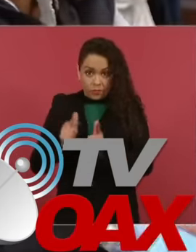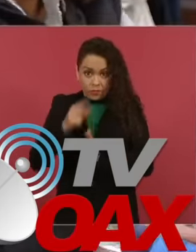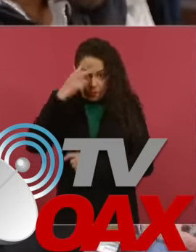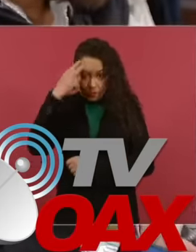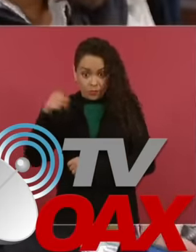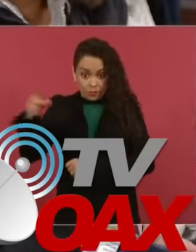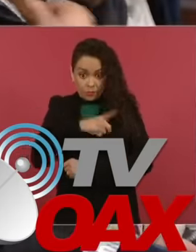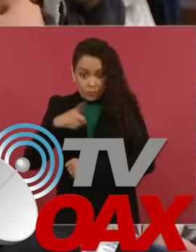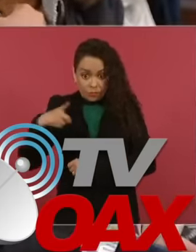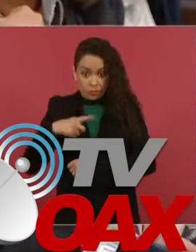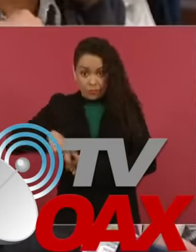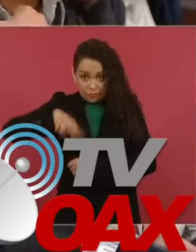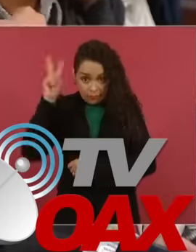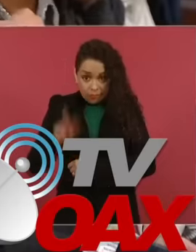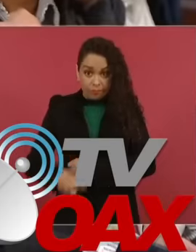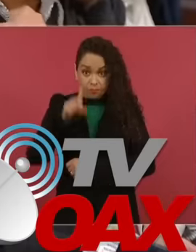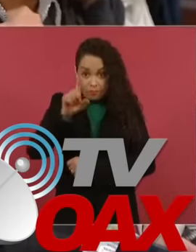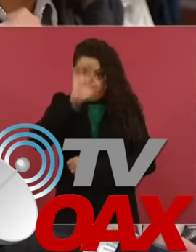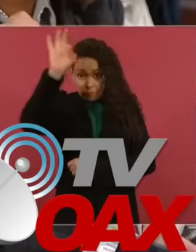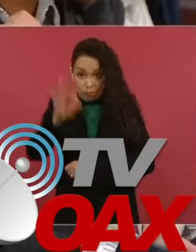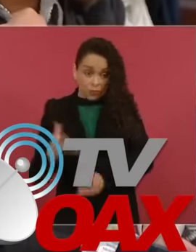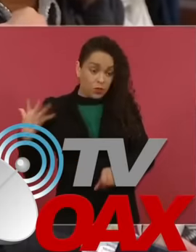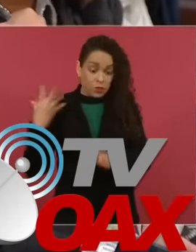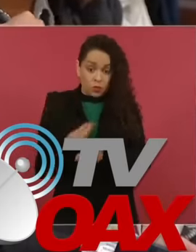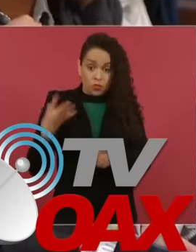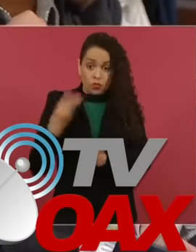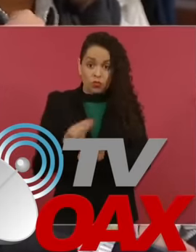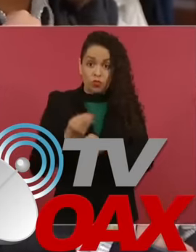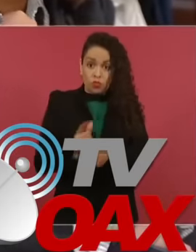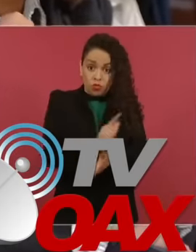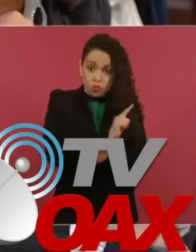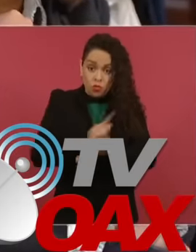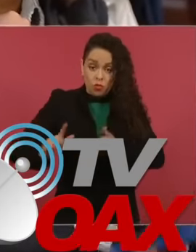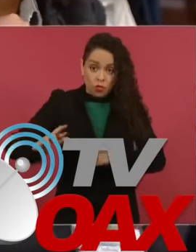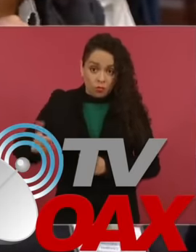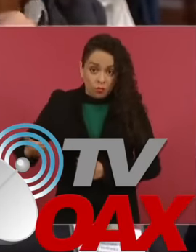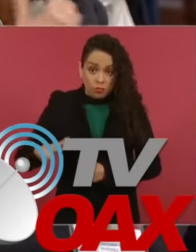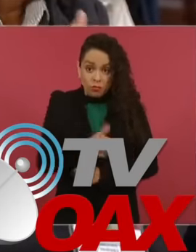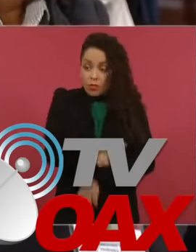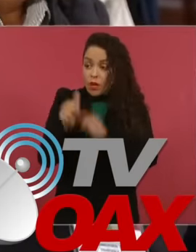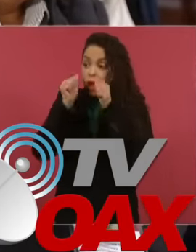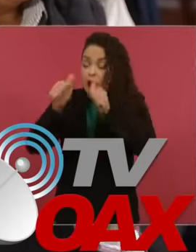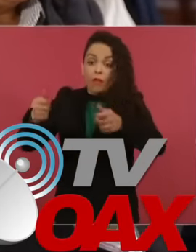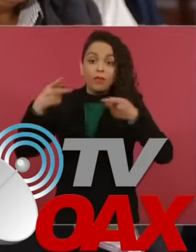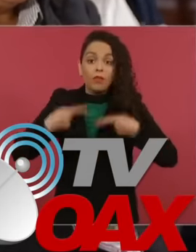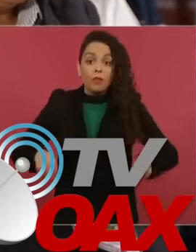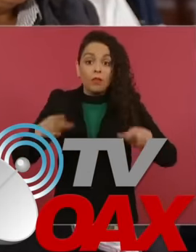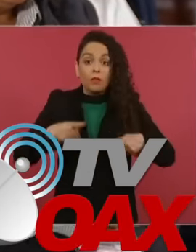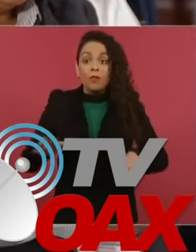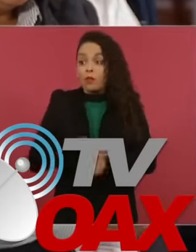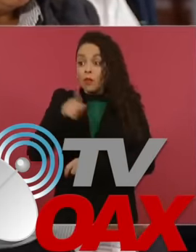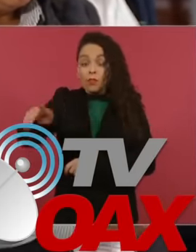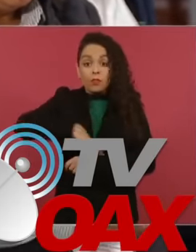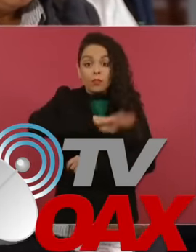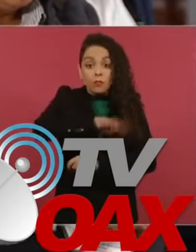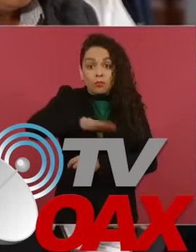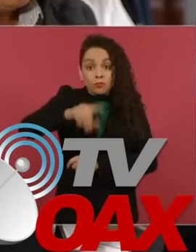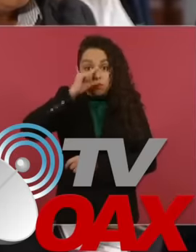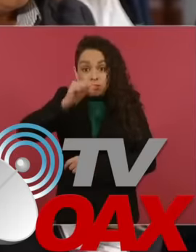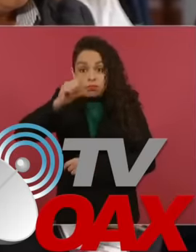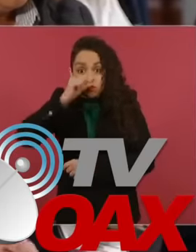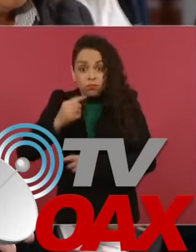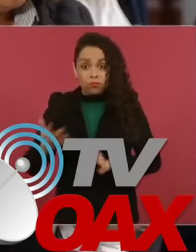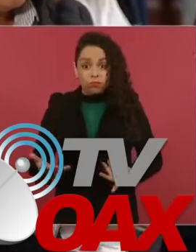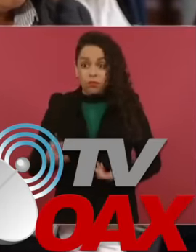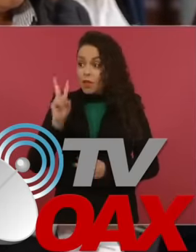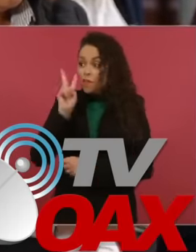río verdaderamente? Que se trate a la gente que se está muriendo. Vayan a los niños, hay